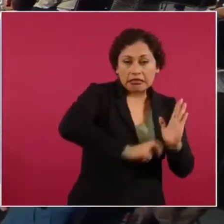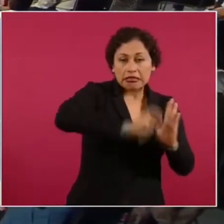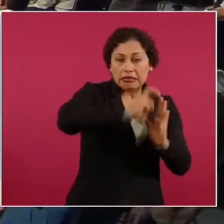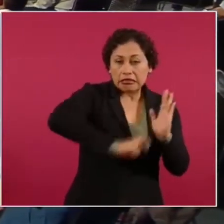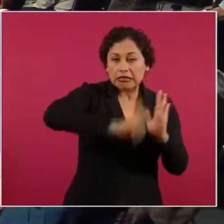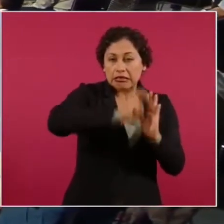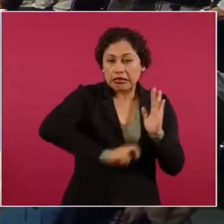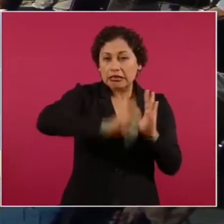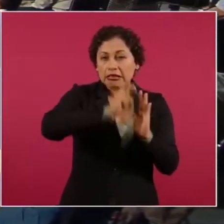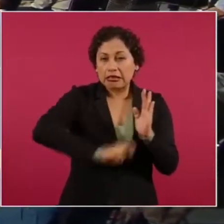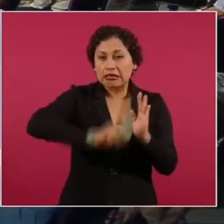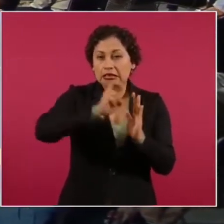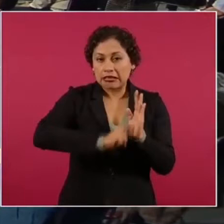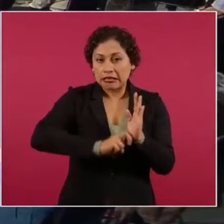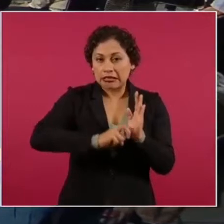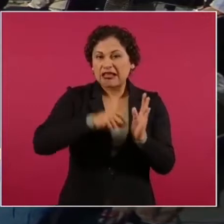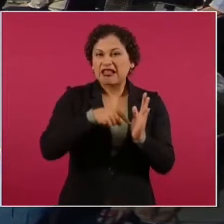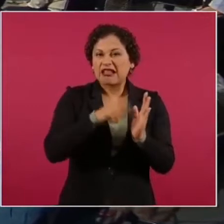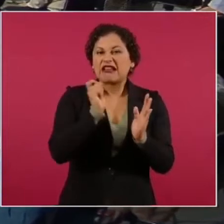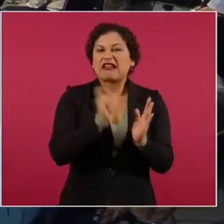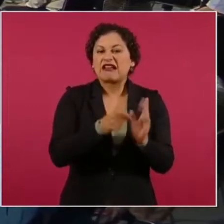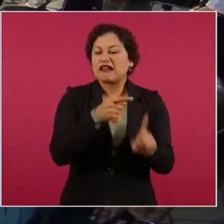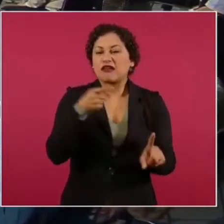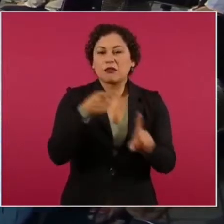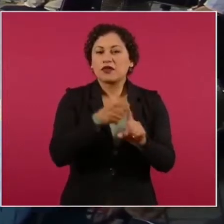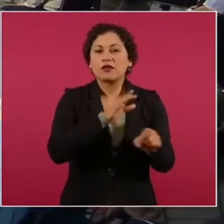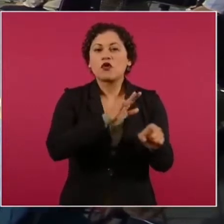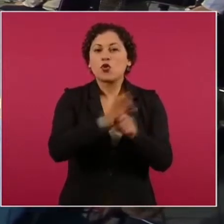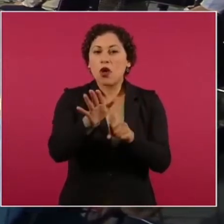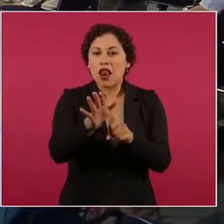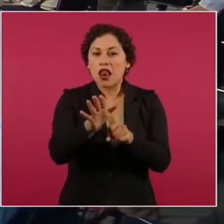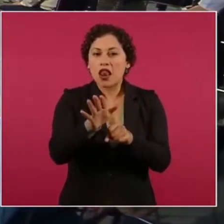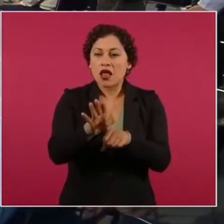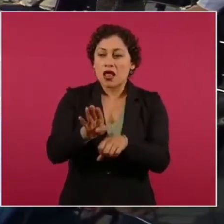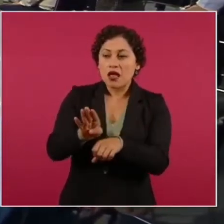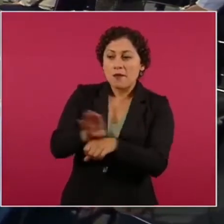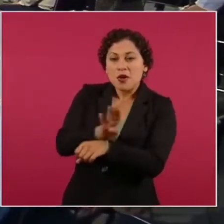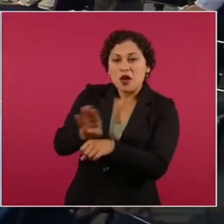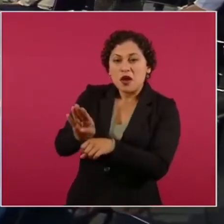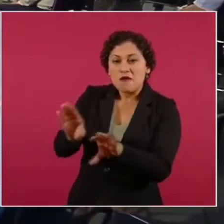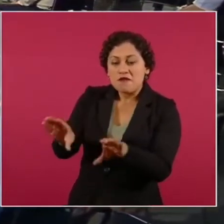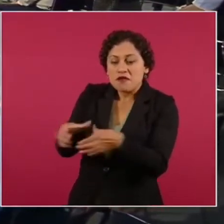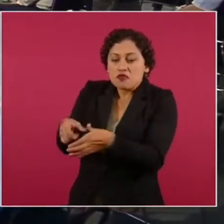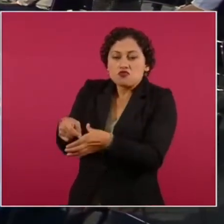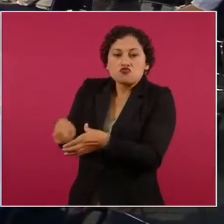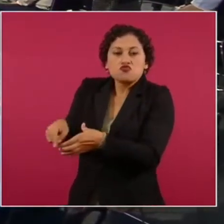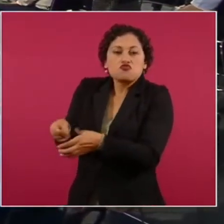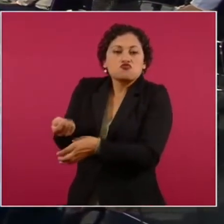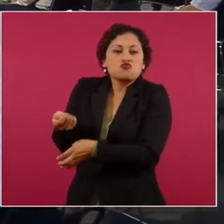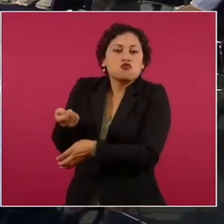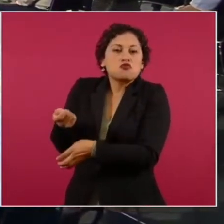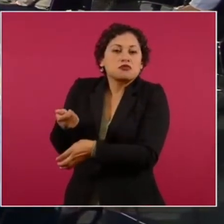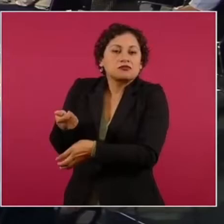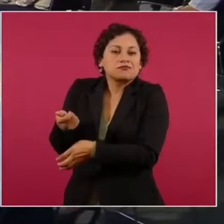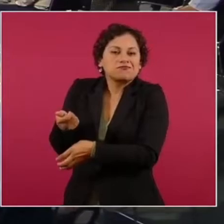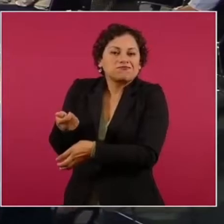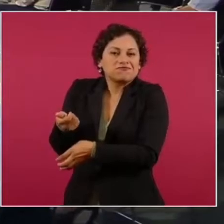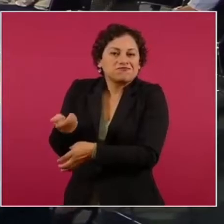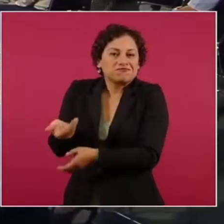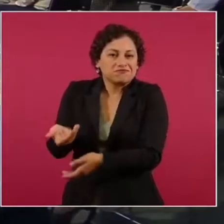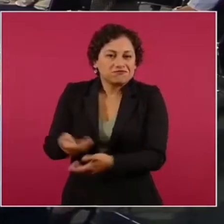periodo neoliberal fueron para beneficiar a una minoría,